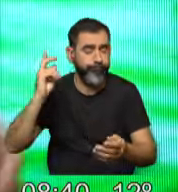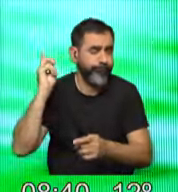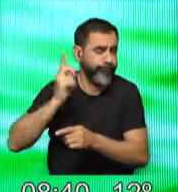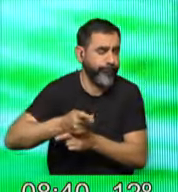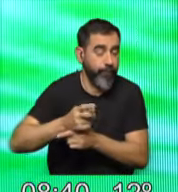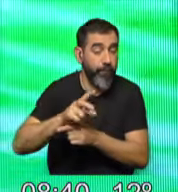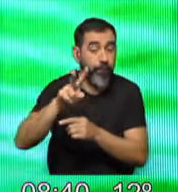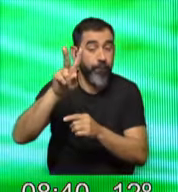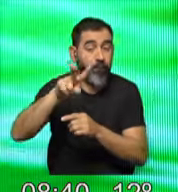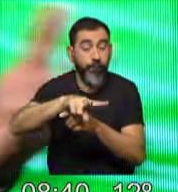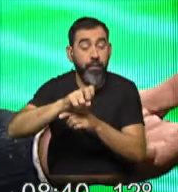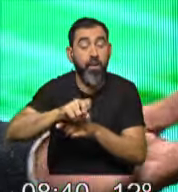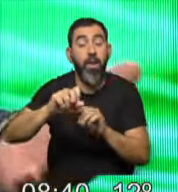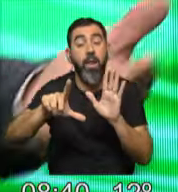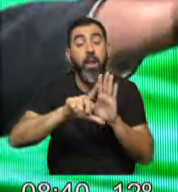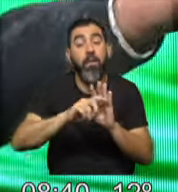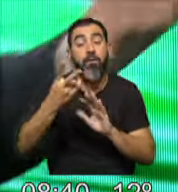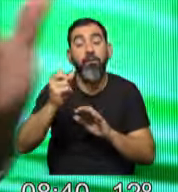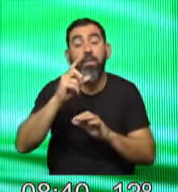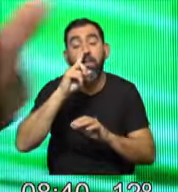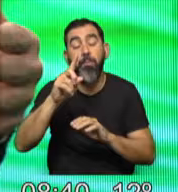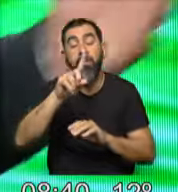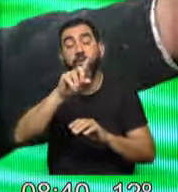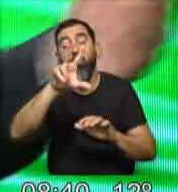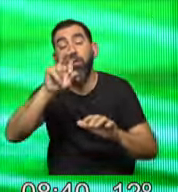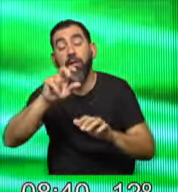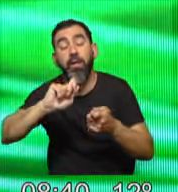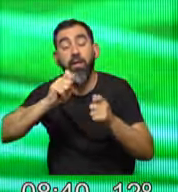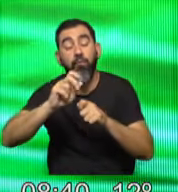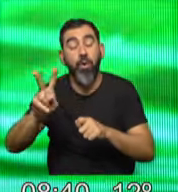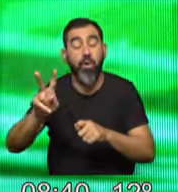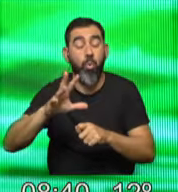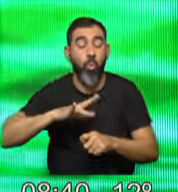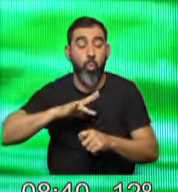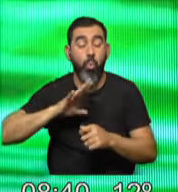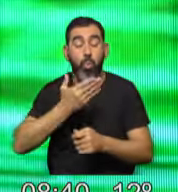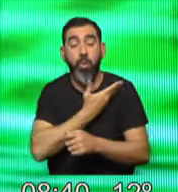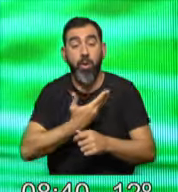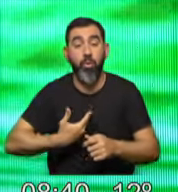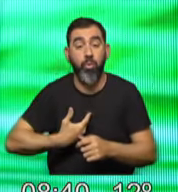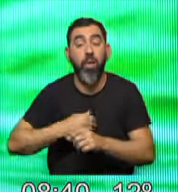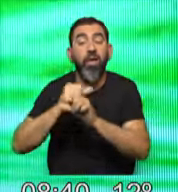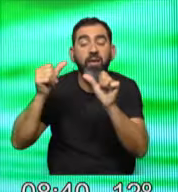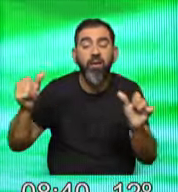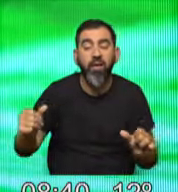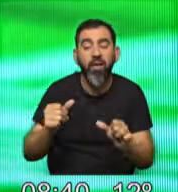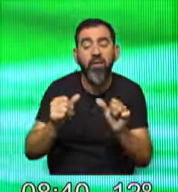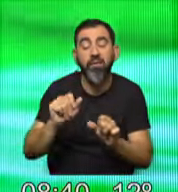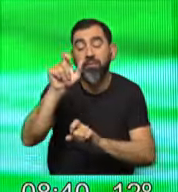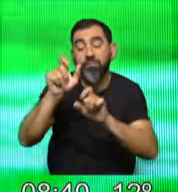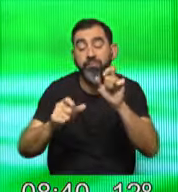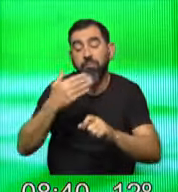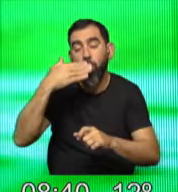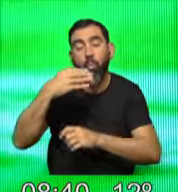implicó la ley 20.130 la reforma jubilatoria que hizo el Gobierno Qué hace la gente en los últimos años